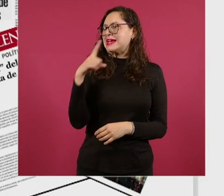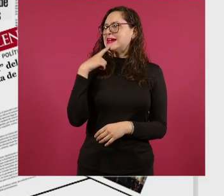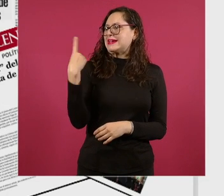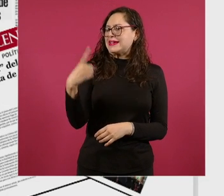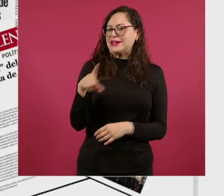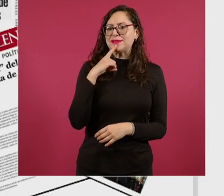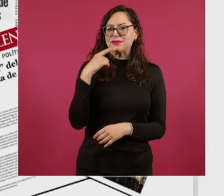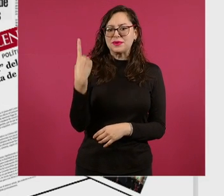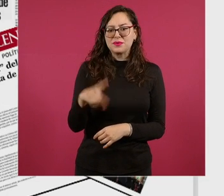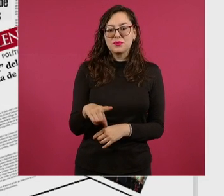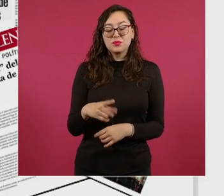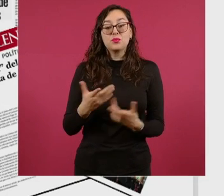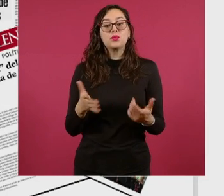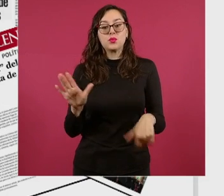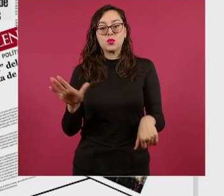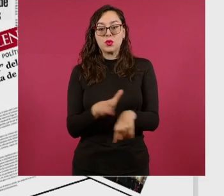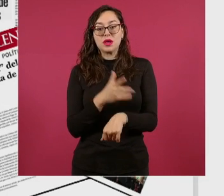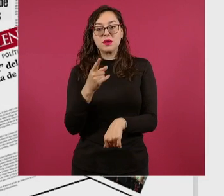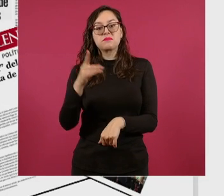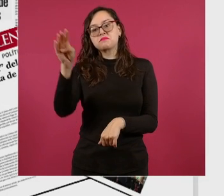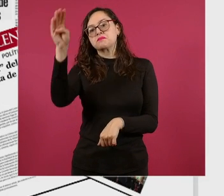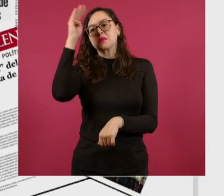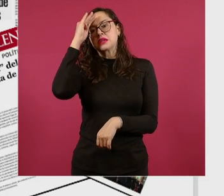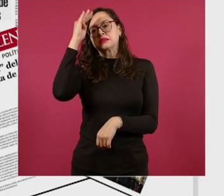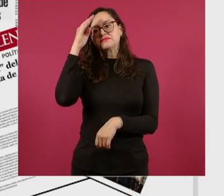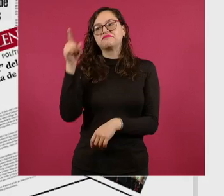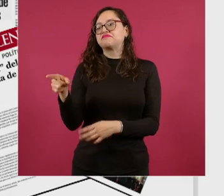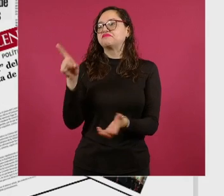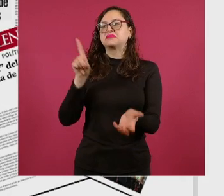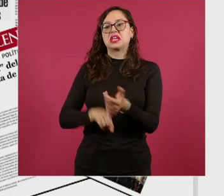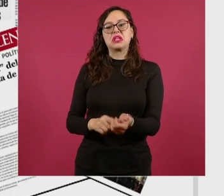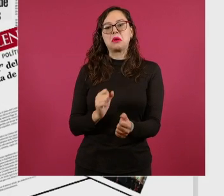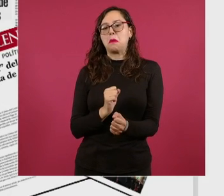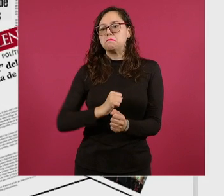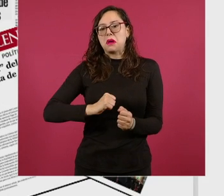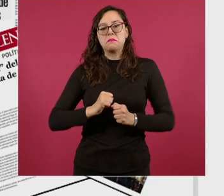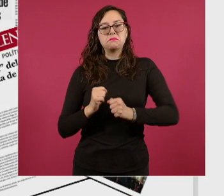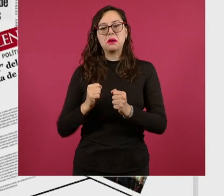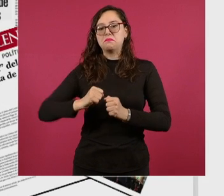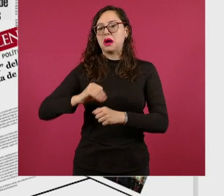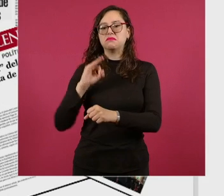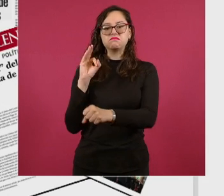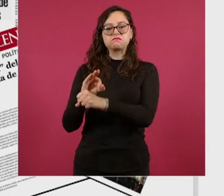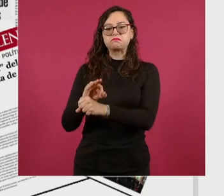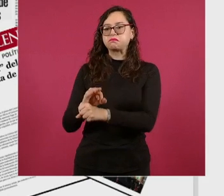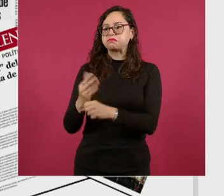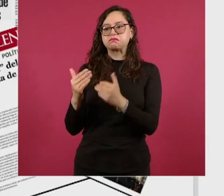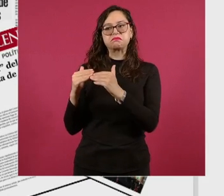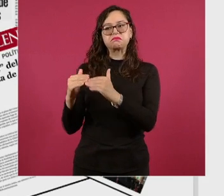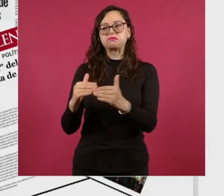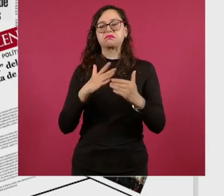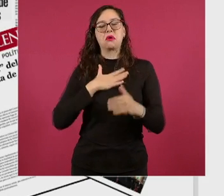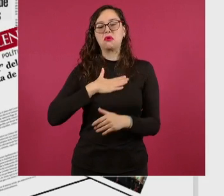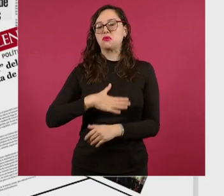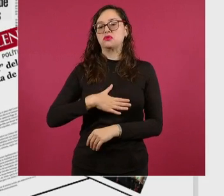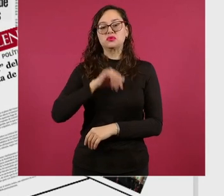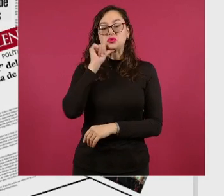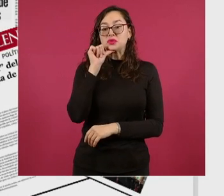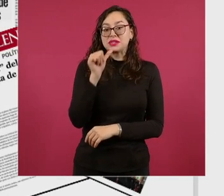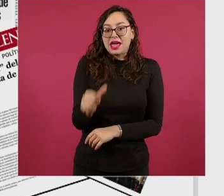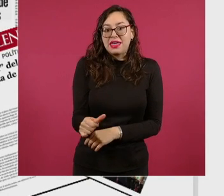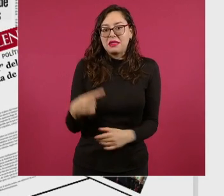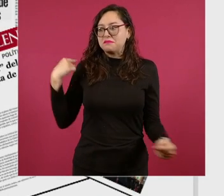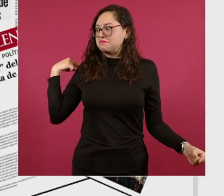¿por qué? Porque consideran que hay un alto nivel de influyentismo y de inequidad. Es decir, que en estos